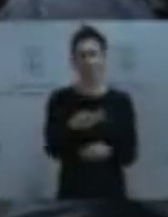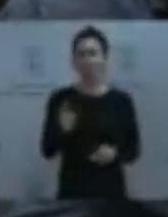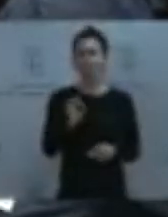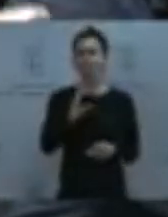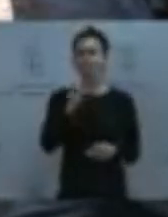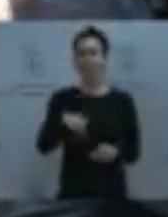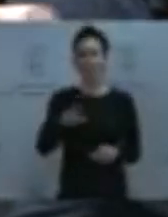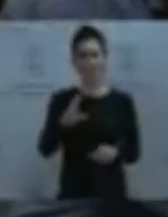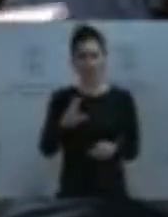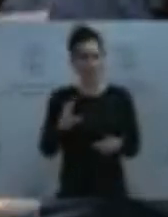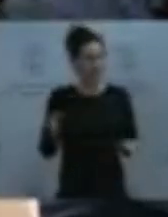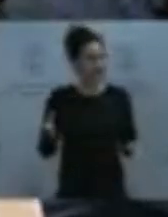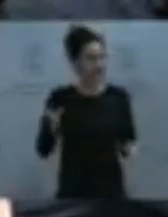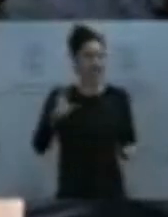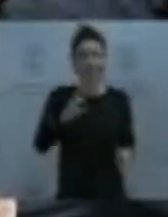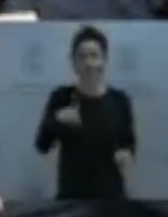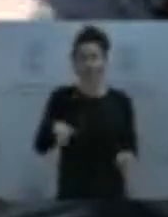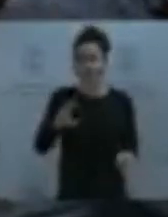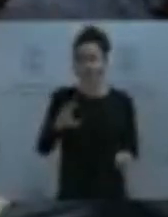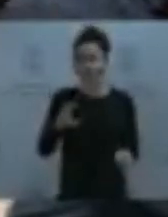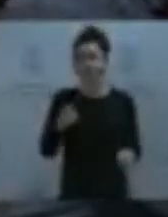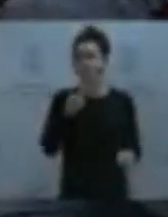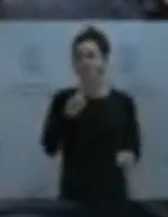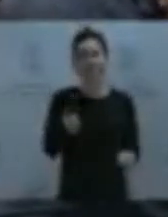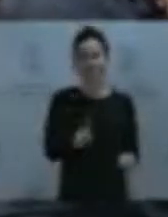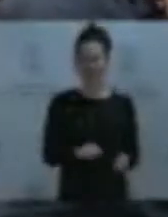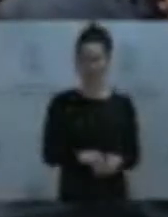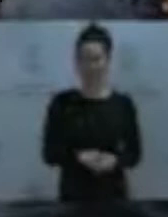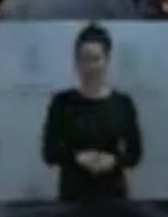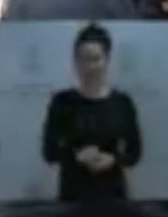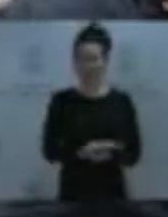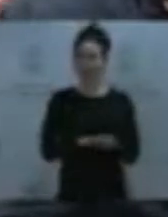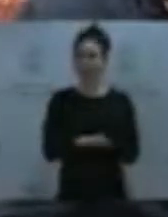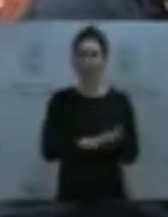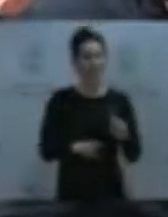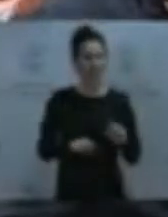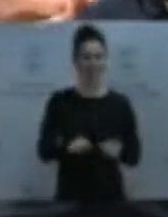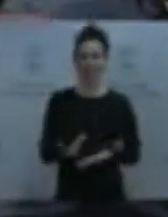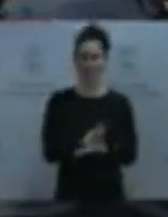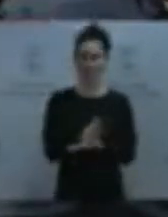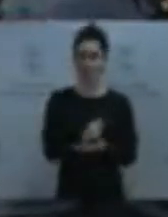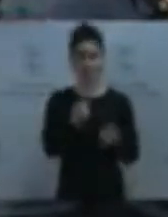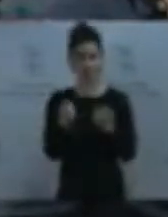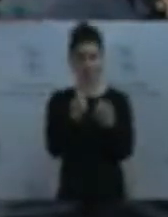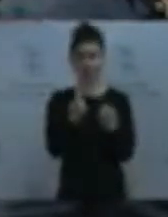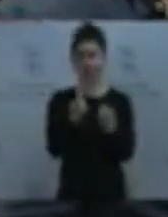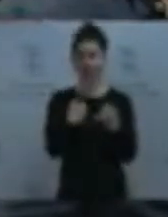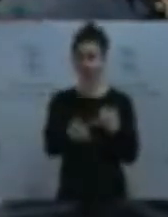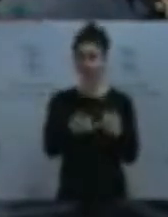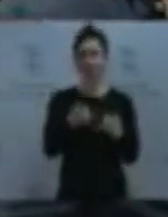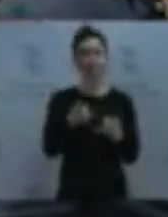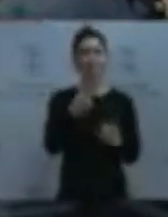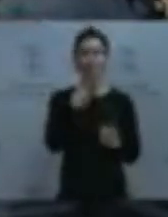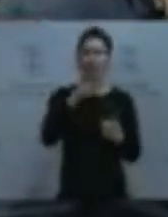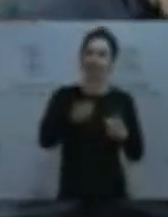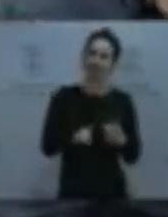dice todo. No habla de todo lo que está pendiente con Telecable. Está diciendo que sí, que el documento ARPA constituye una